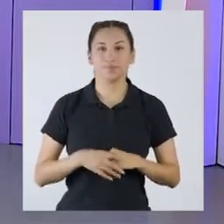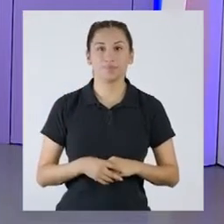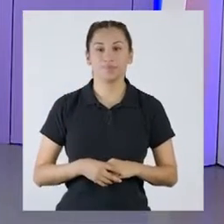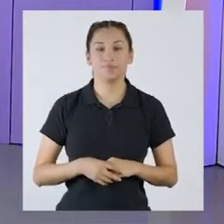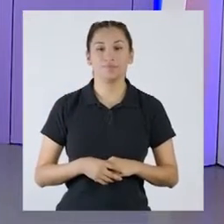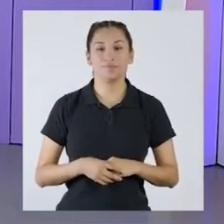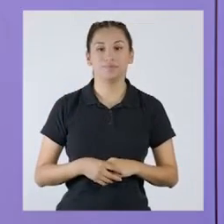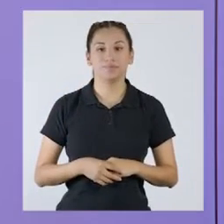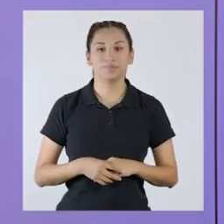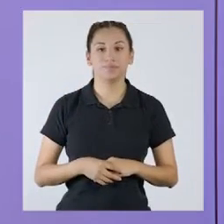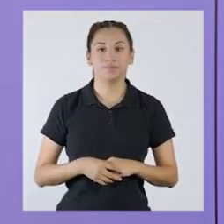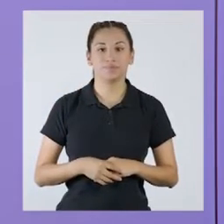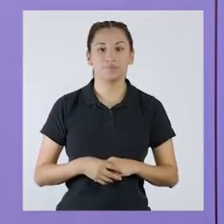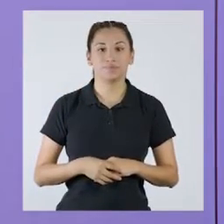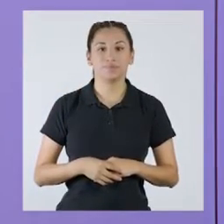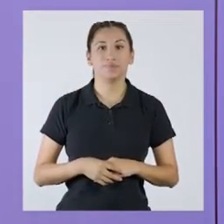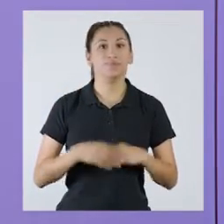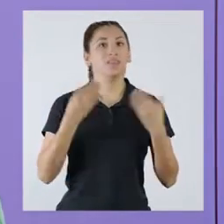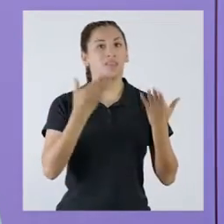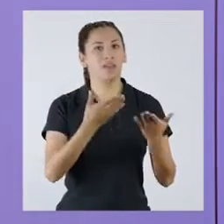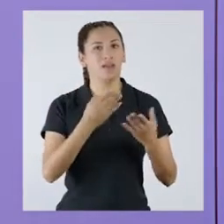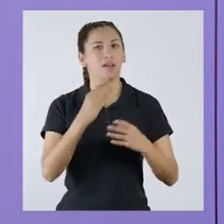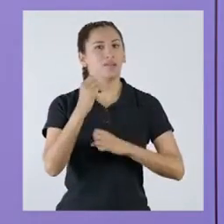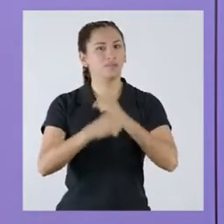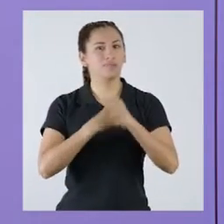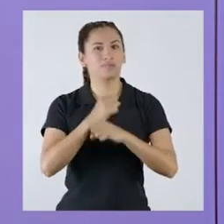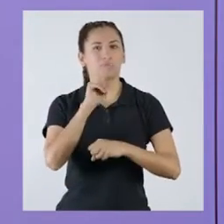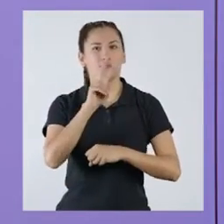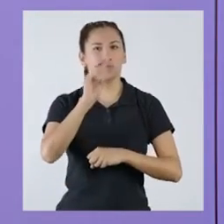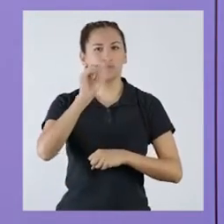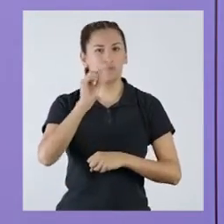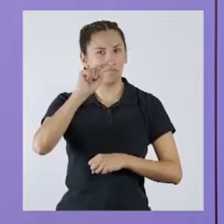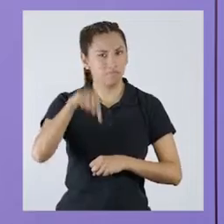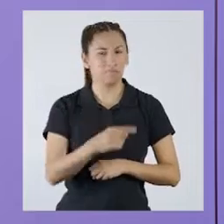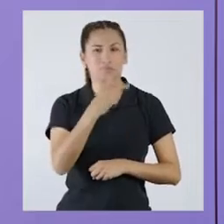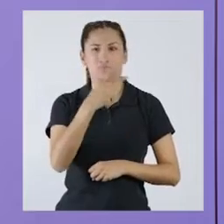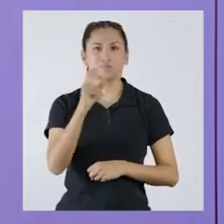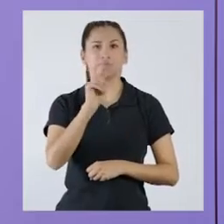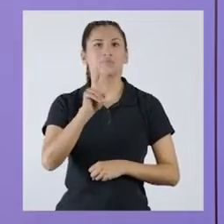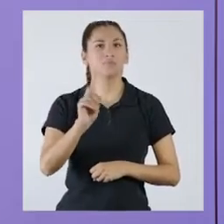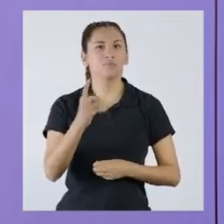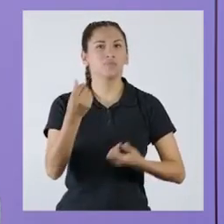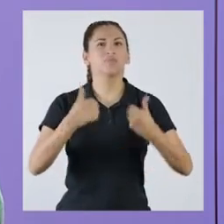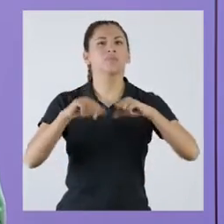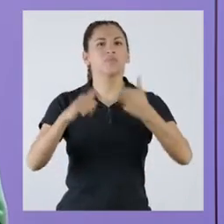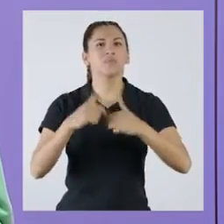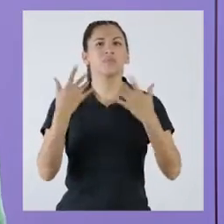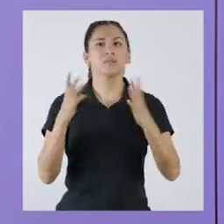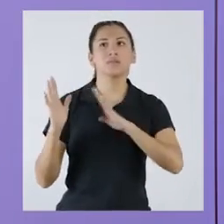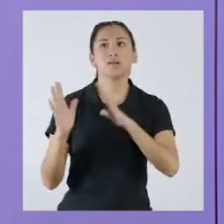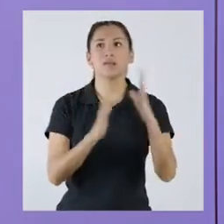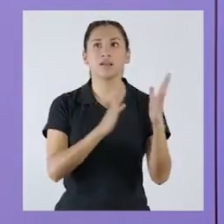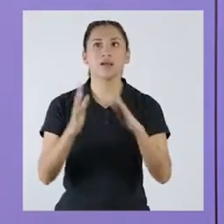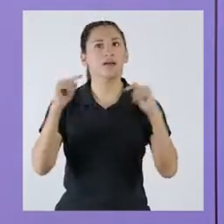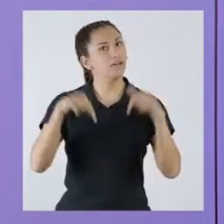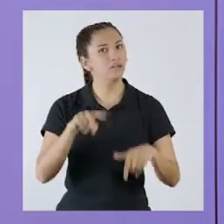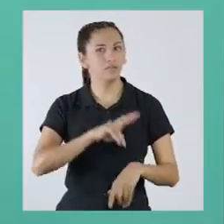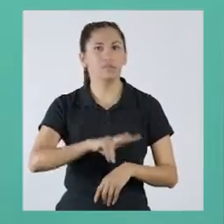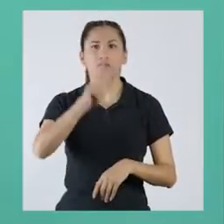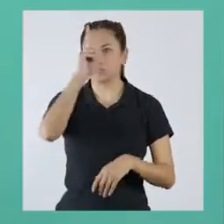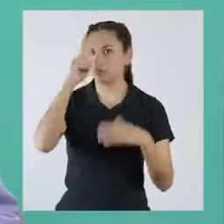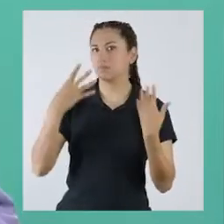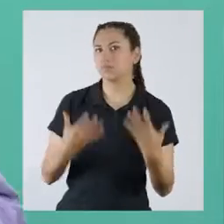de Educación. Jan, en el 2221, ¿cómo está la calidad del aire en nuestro